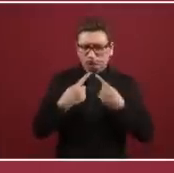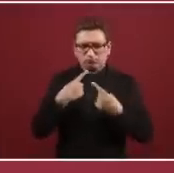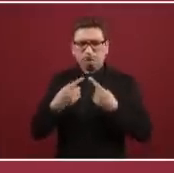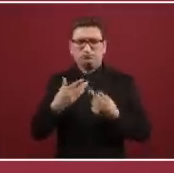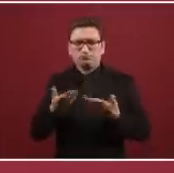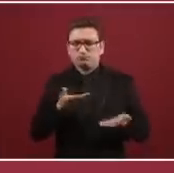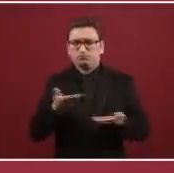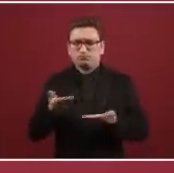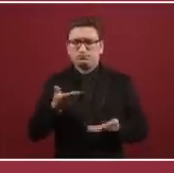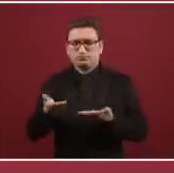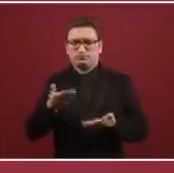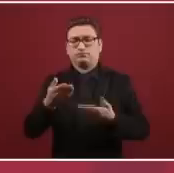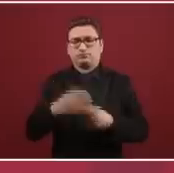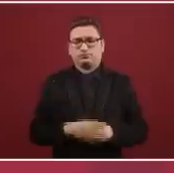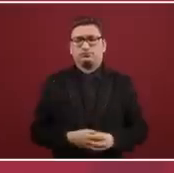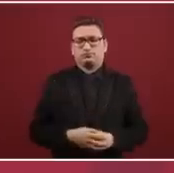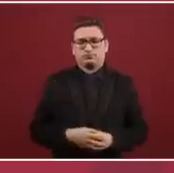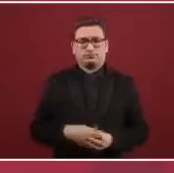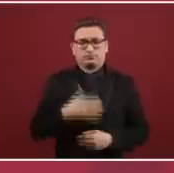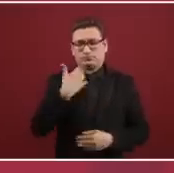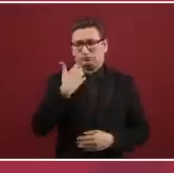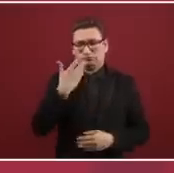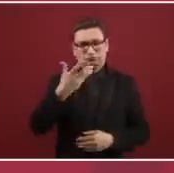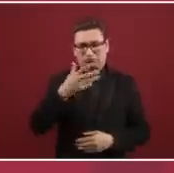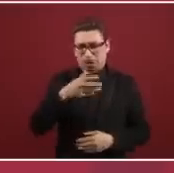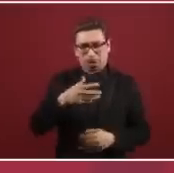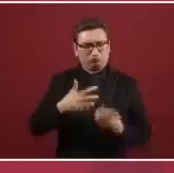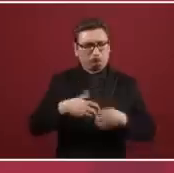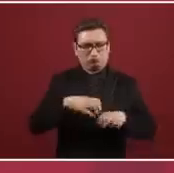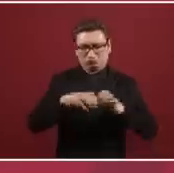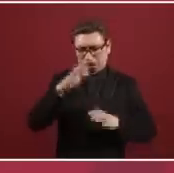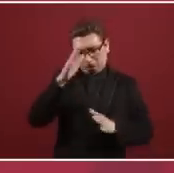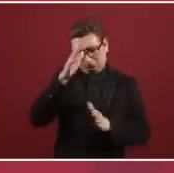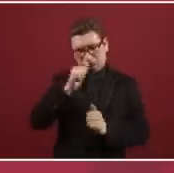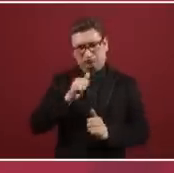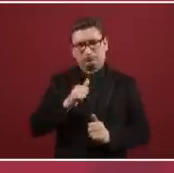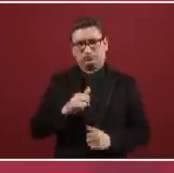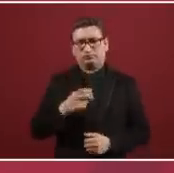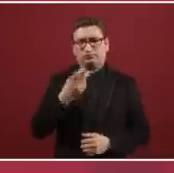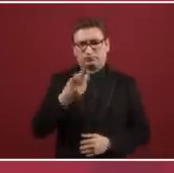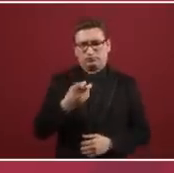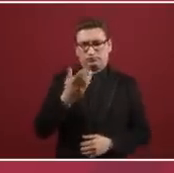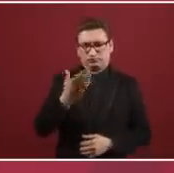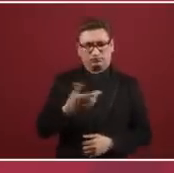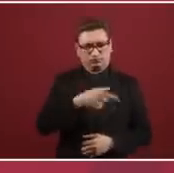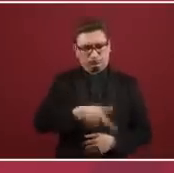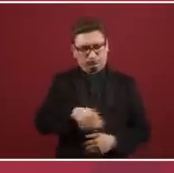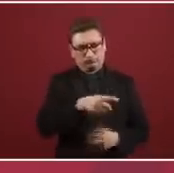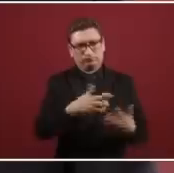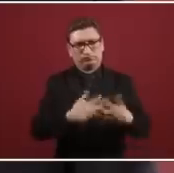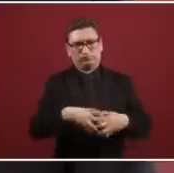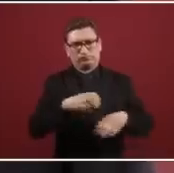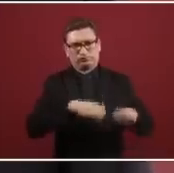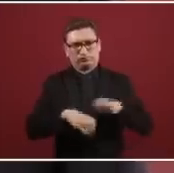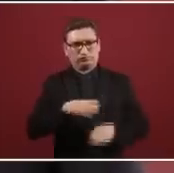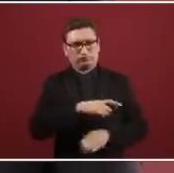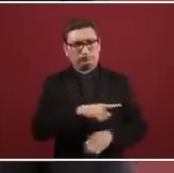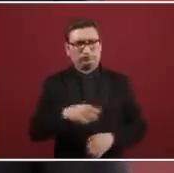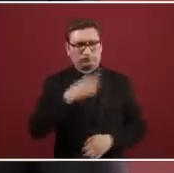y se busque un acuerdo. Y le pido también a las empresas que